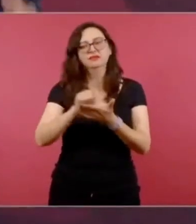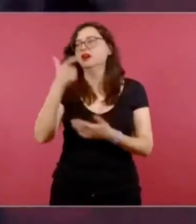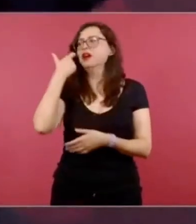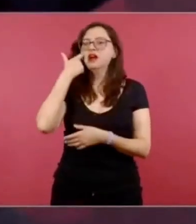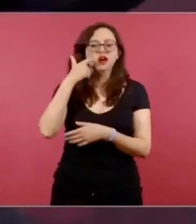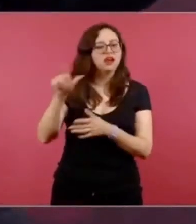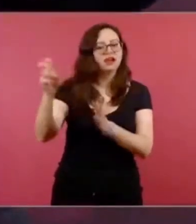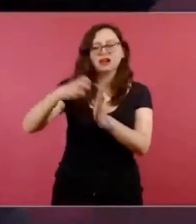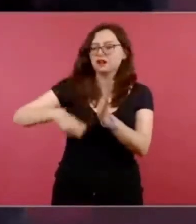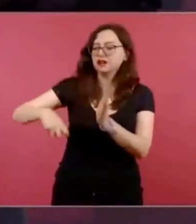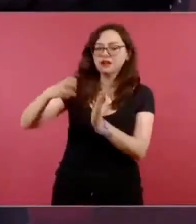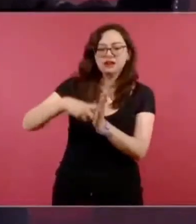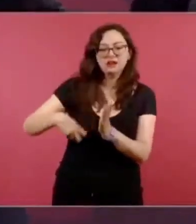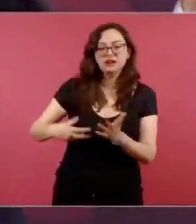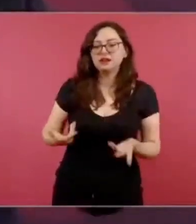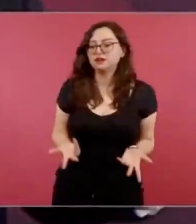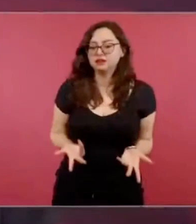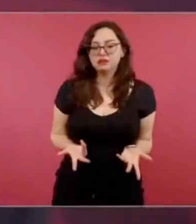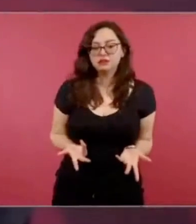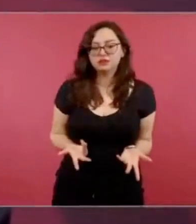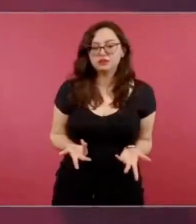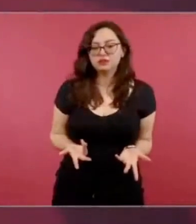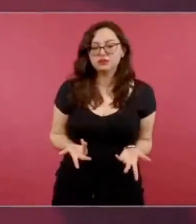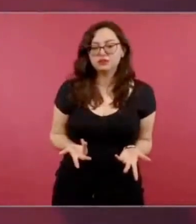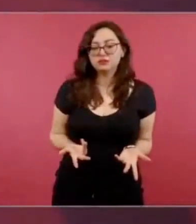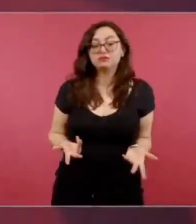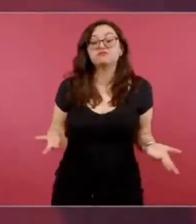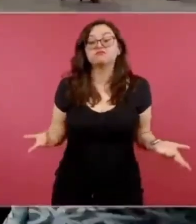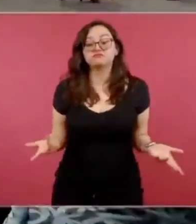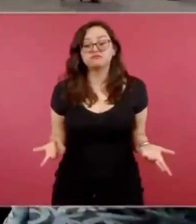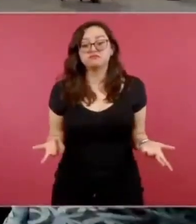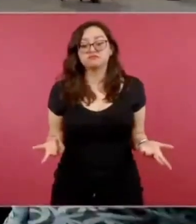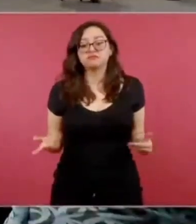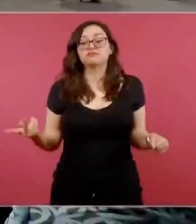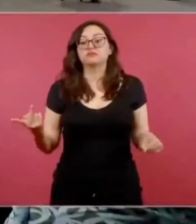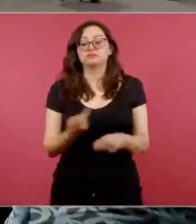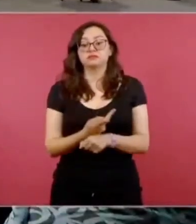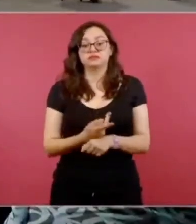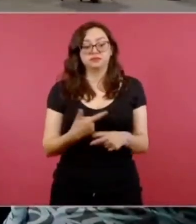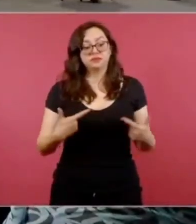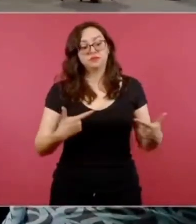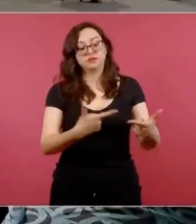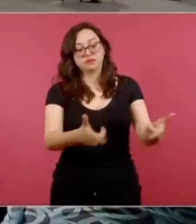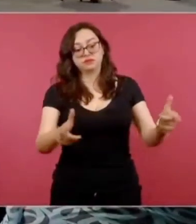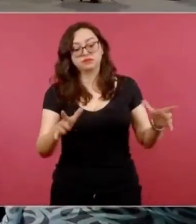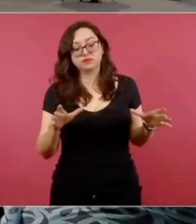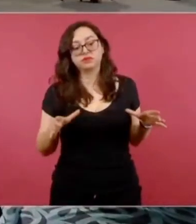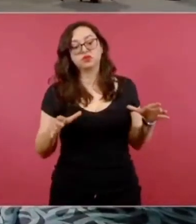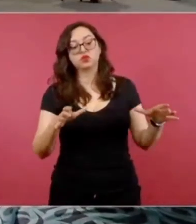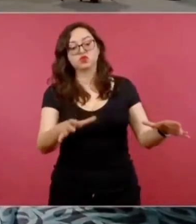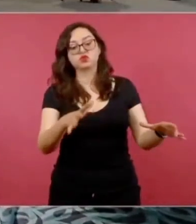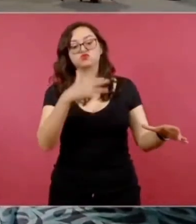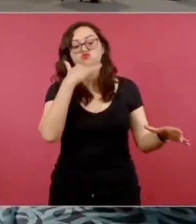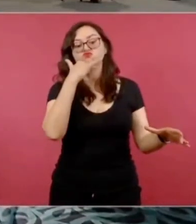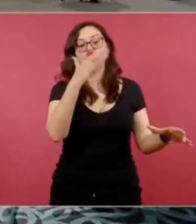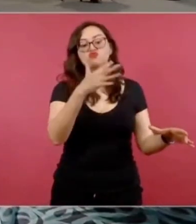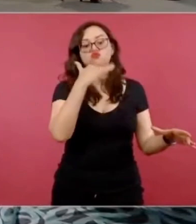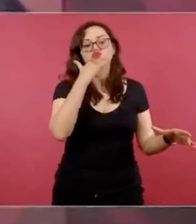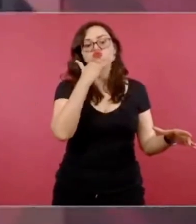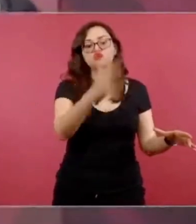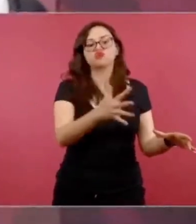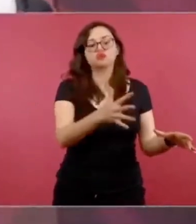¿Y qué hacen los corruptos que dominaban antes, que se sentían dueños de México? Van y se